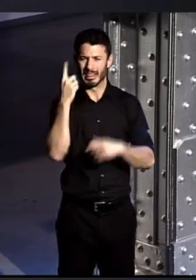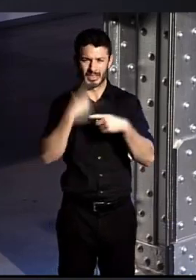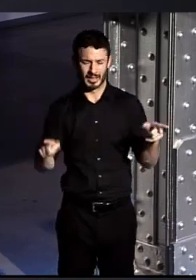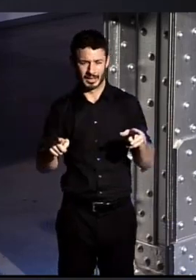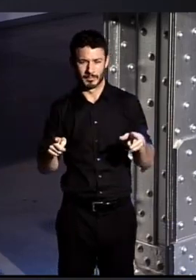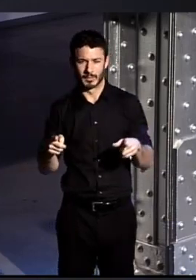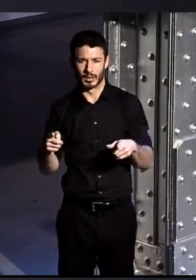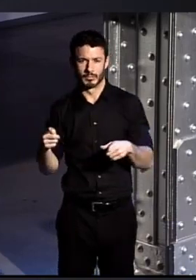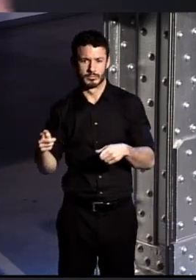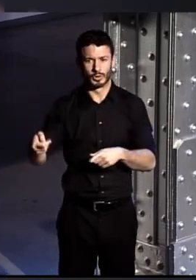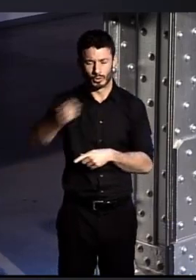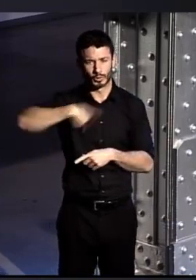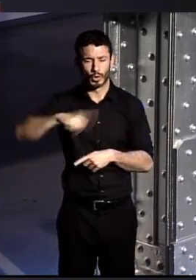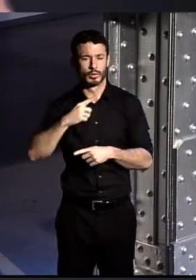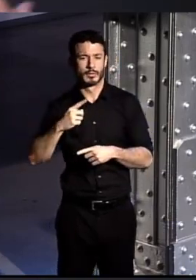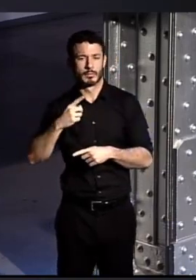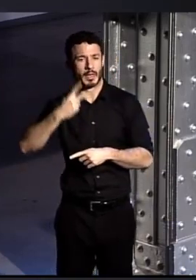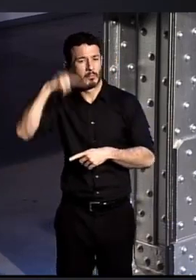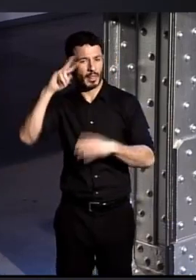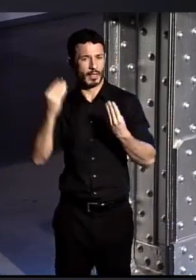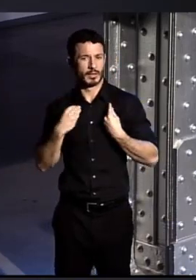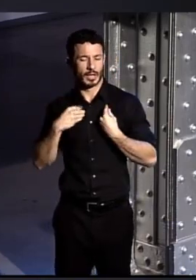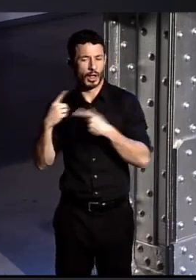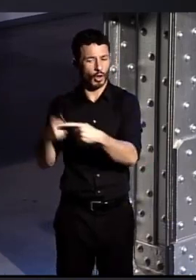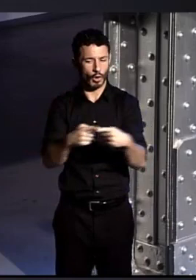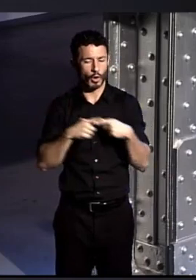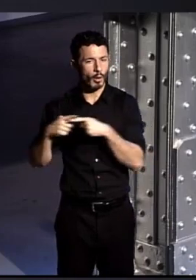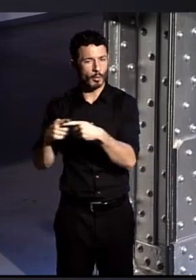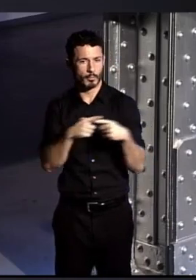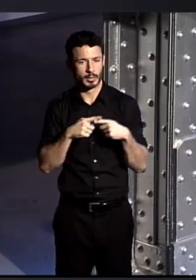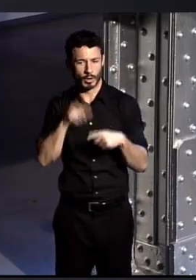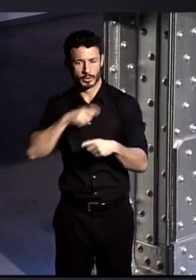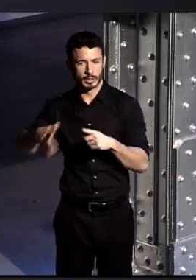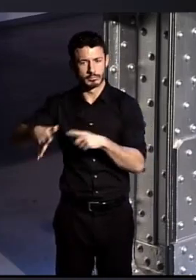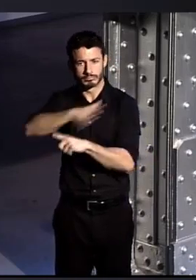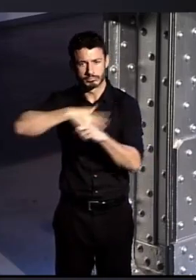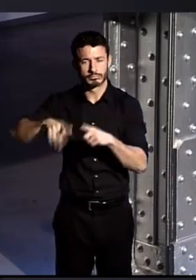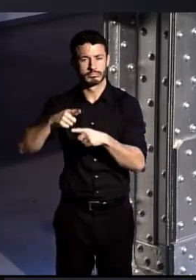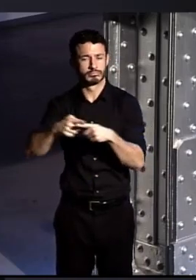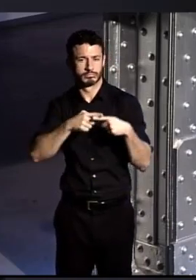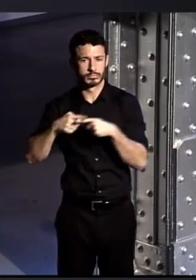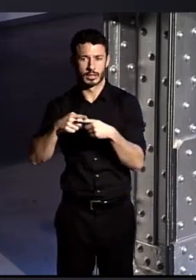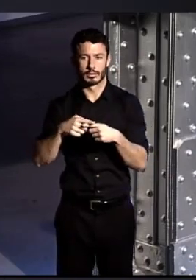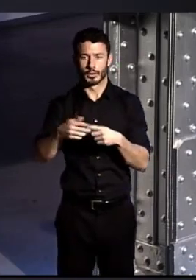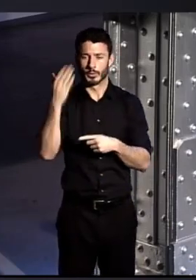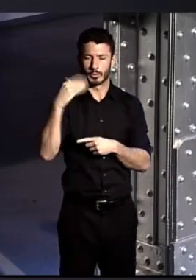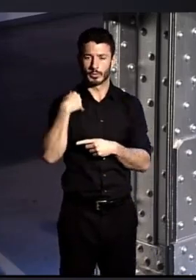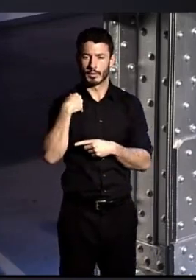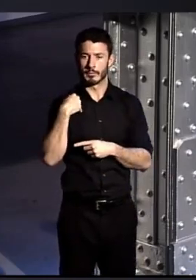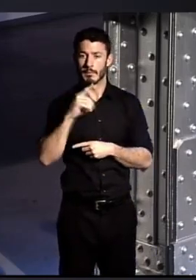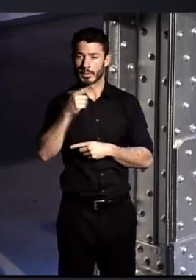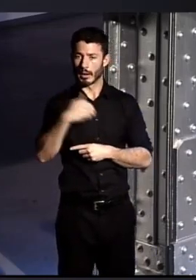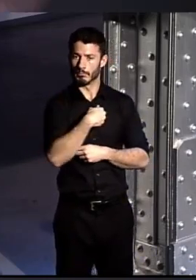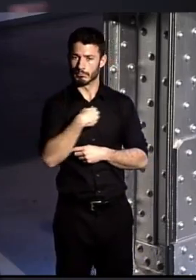compartimos muchas cosas con la gente que nos rodea. Yo cuando empecé a escribir en una primera persona masculina, que lo